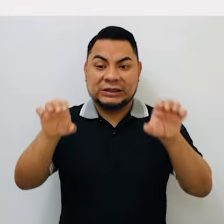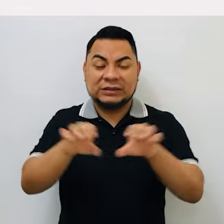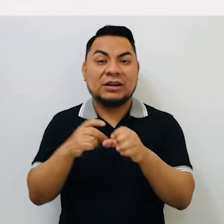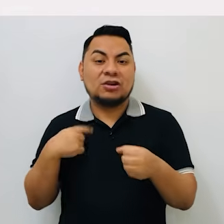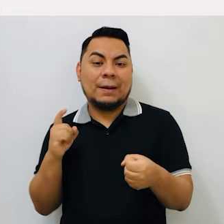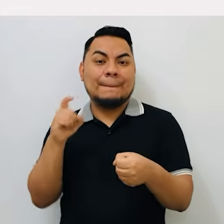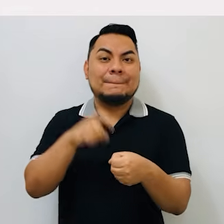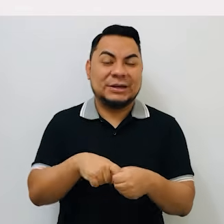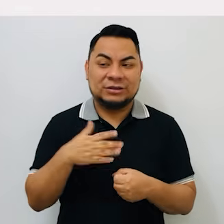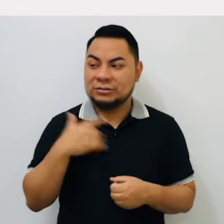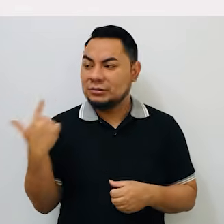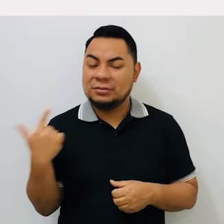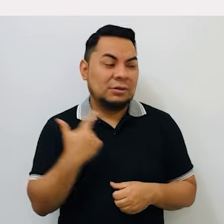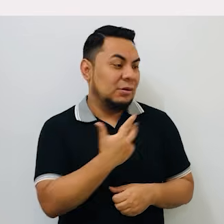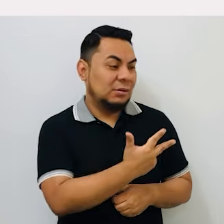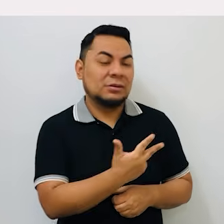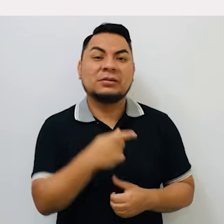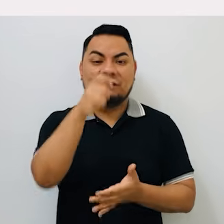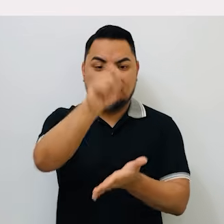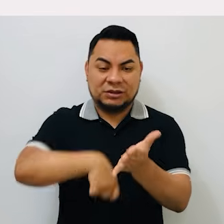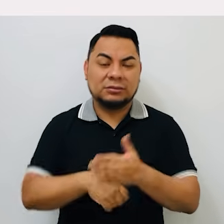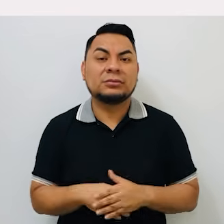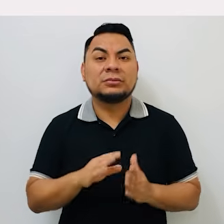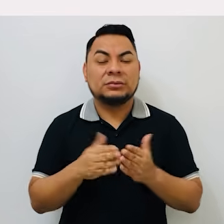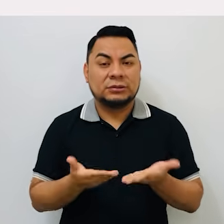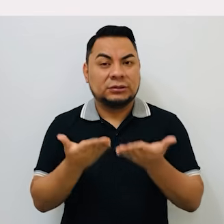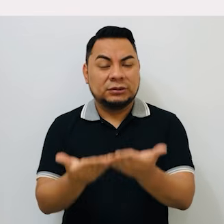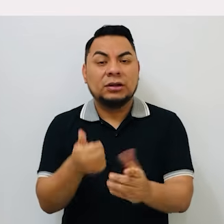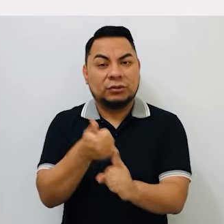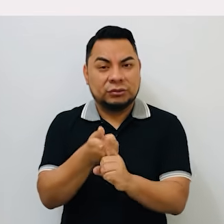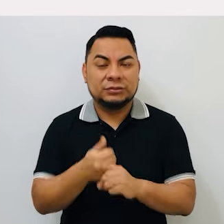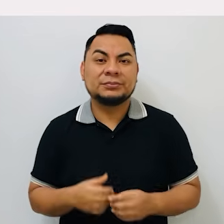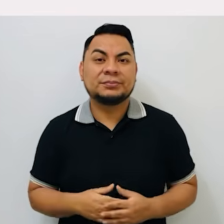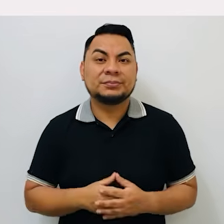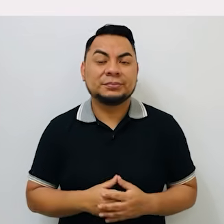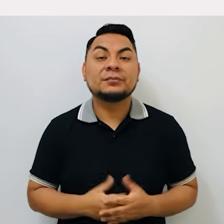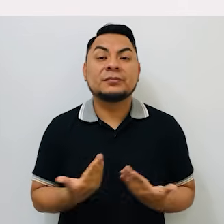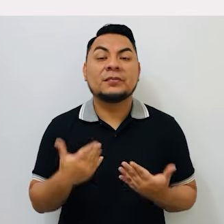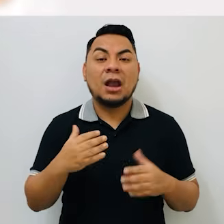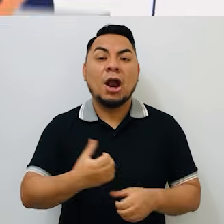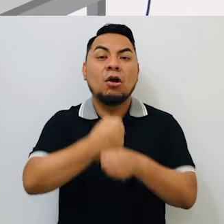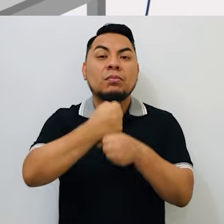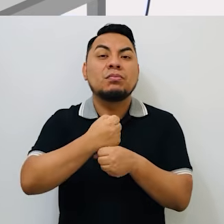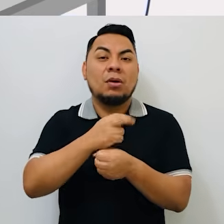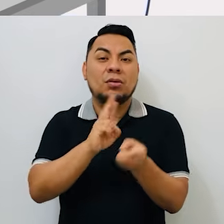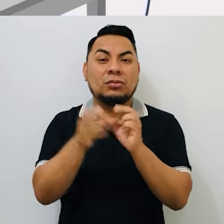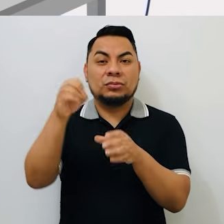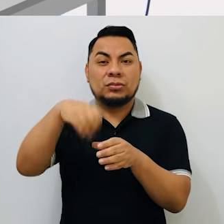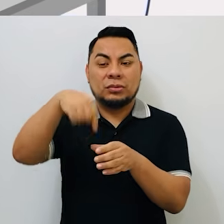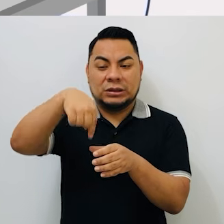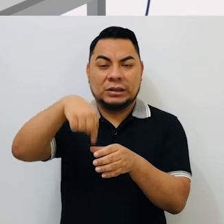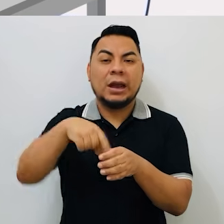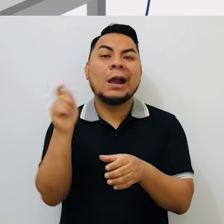los certificados de participación de cada miembro de mesa y se los distribuye según corresponda. En la bolsa de